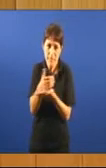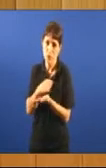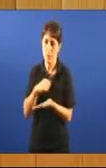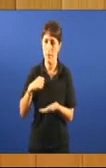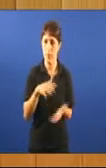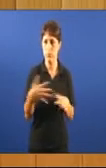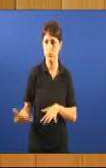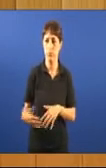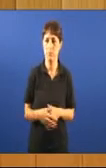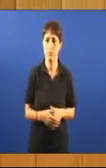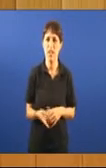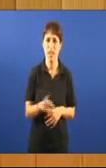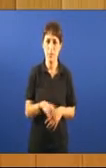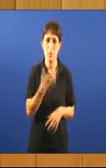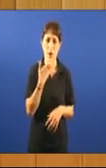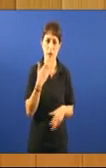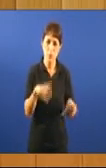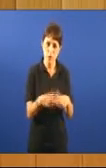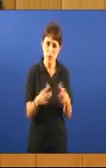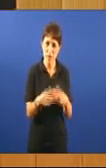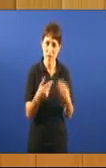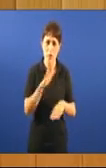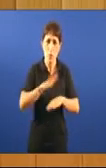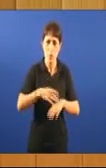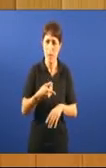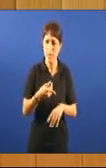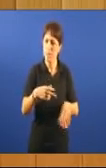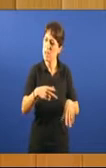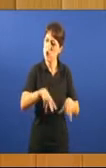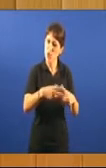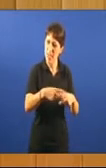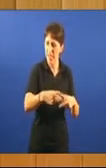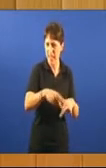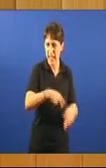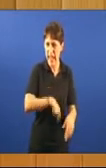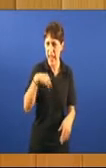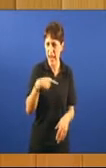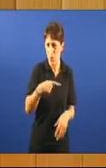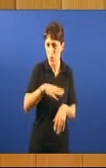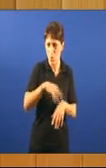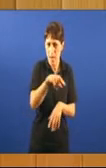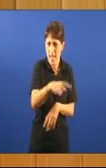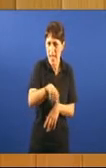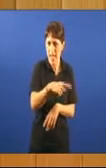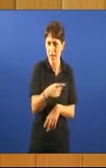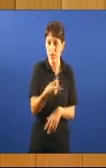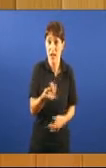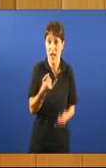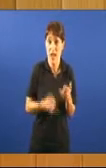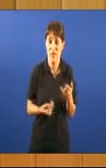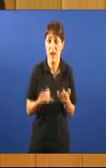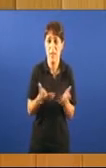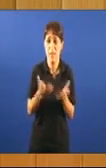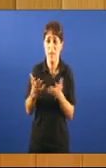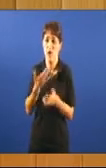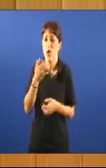ao conxunto da sociedade as perdas da banca para que logo os beneficios sexan para o señor Botín, para o señor Fainé